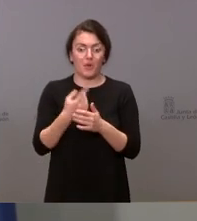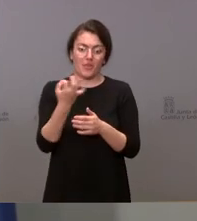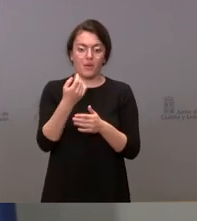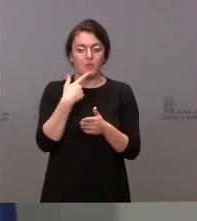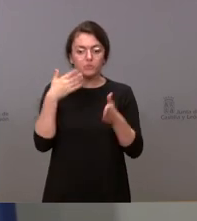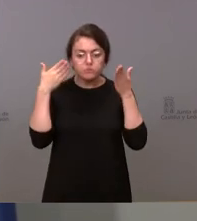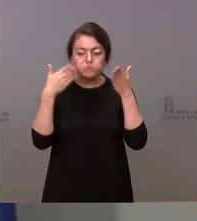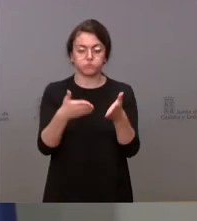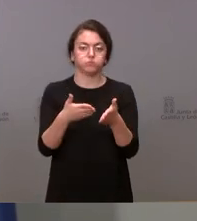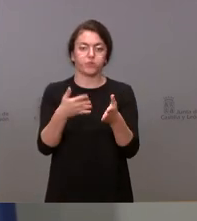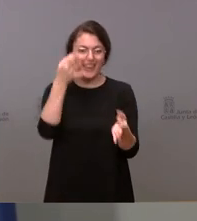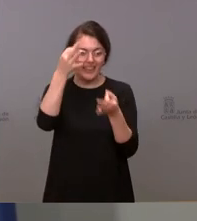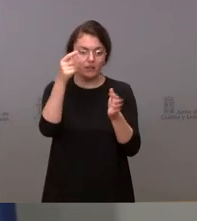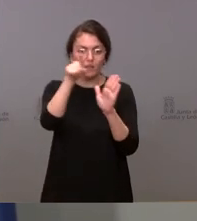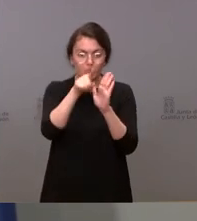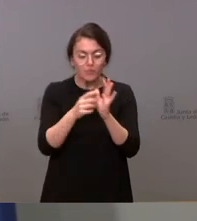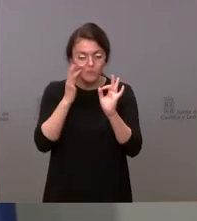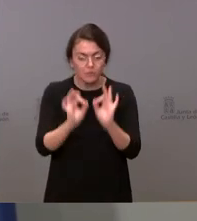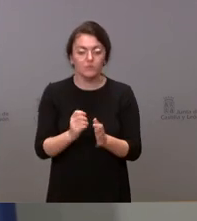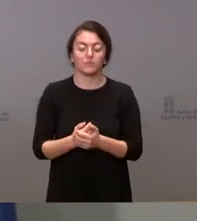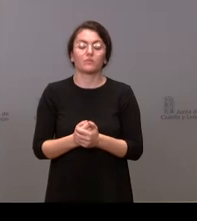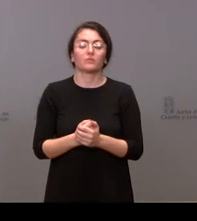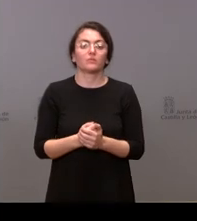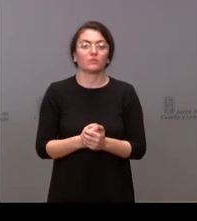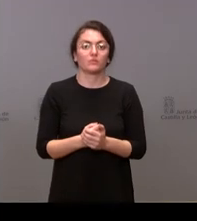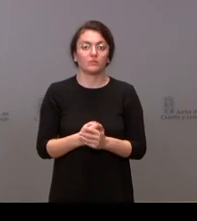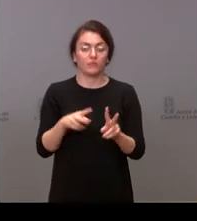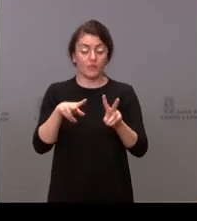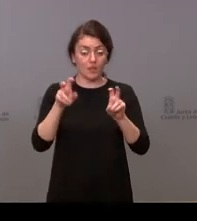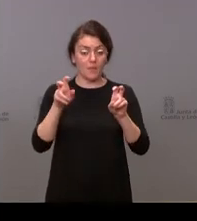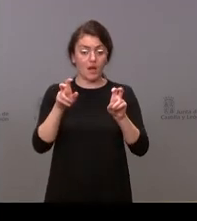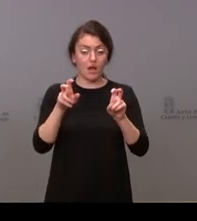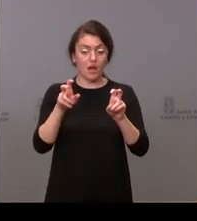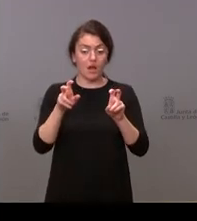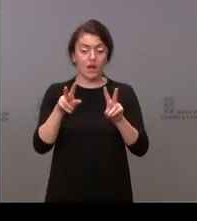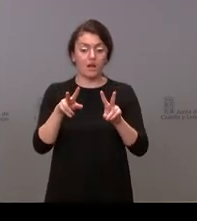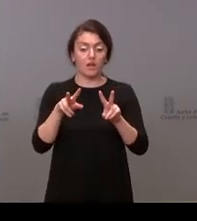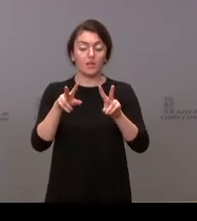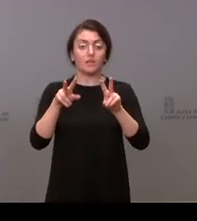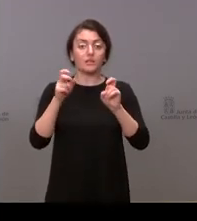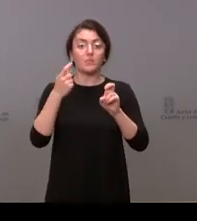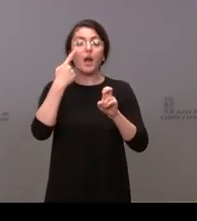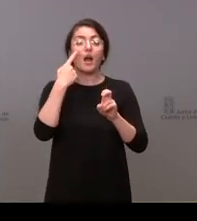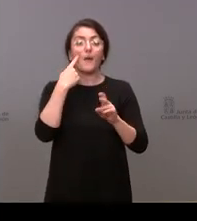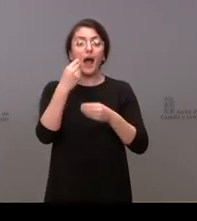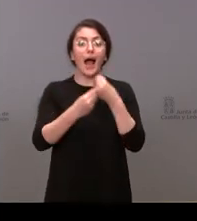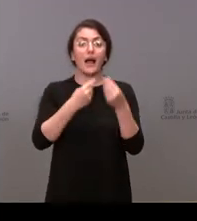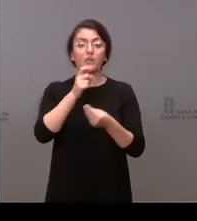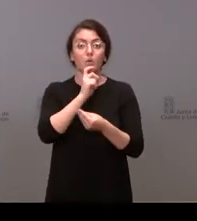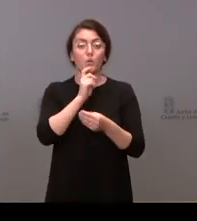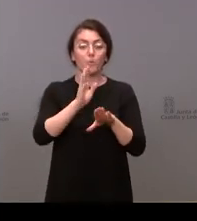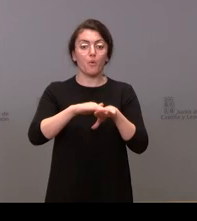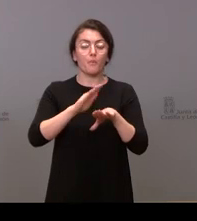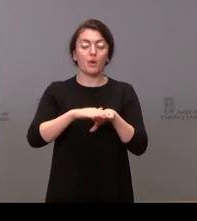¿no? Y el último asunto. Sí, era sobre los medios para la aplicación, la ejecución de la